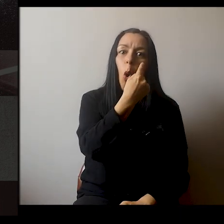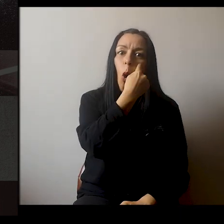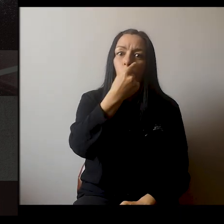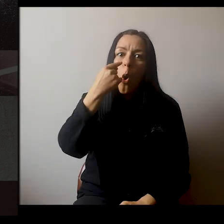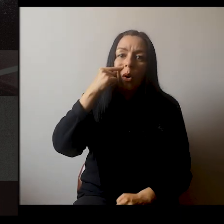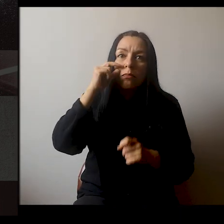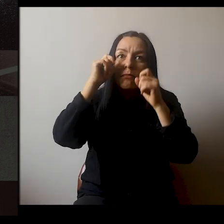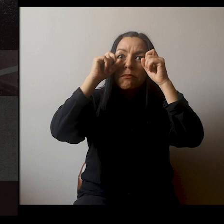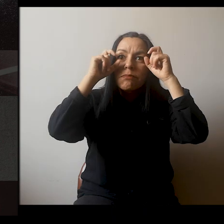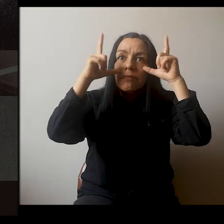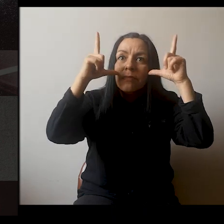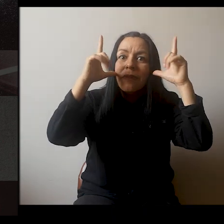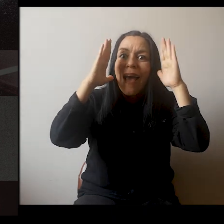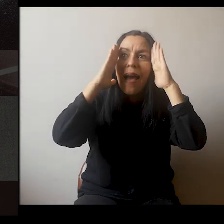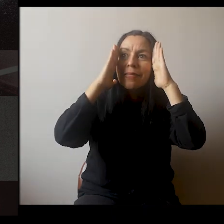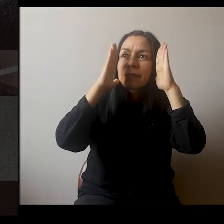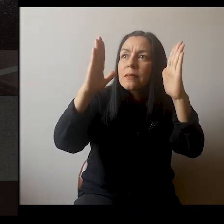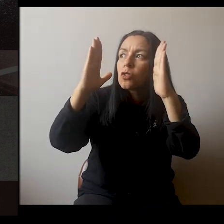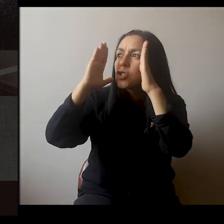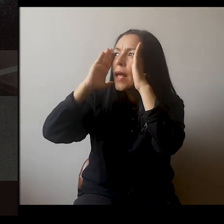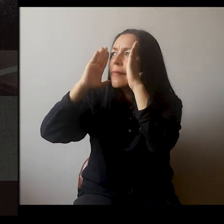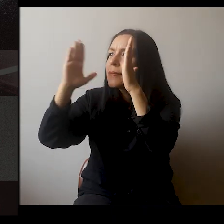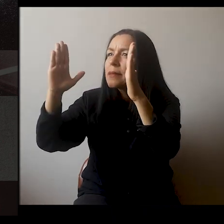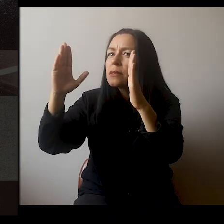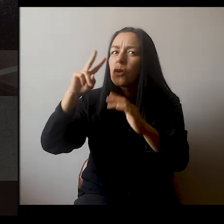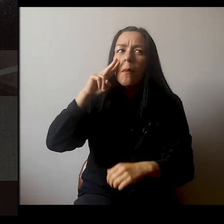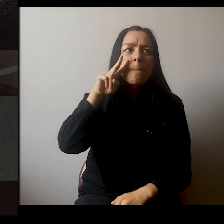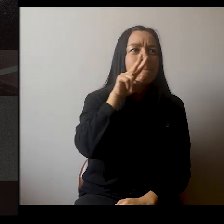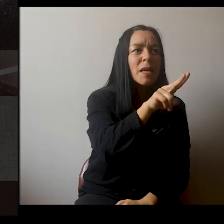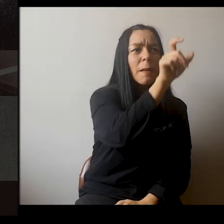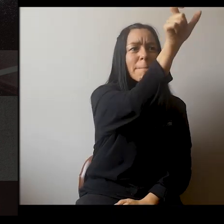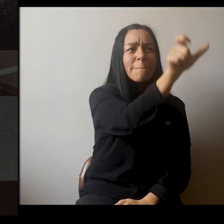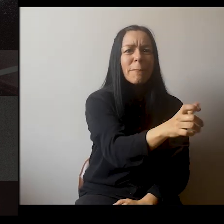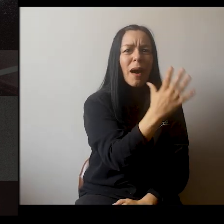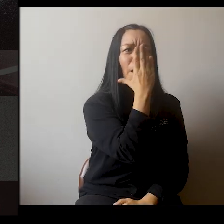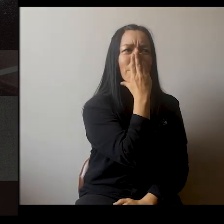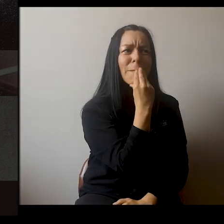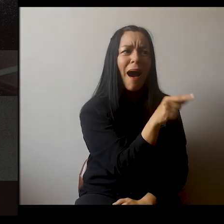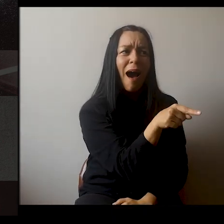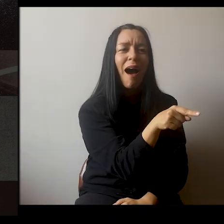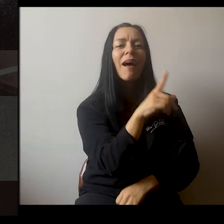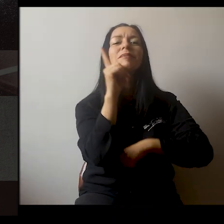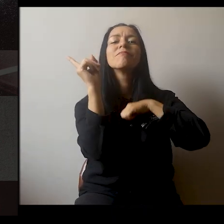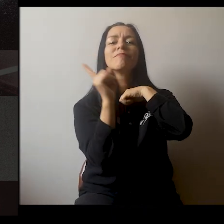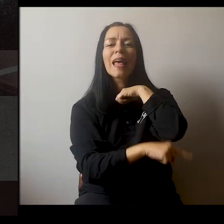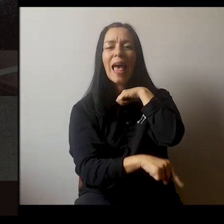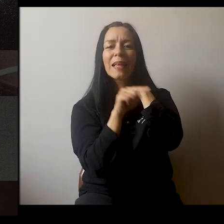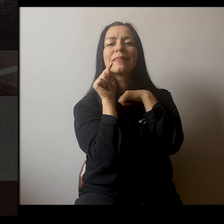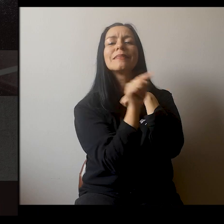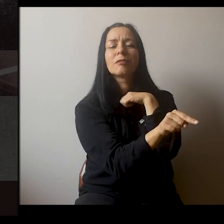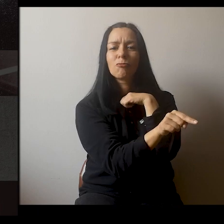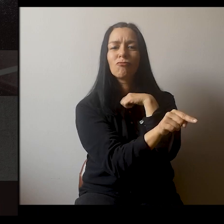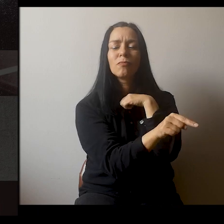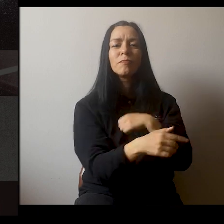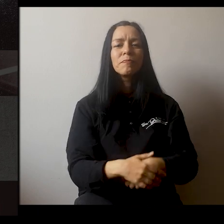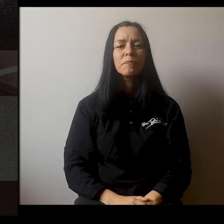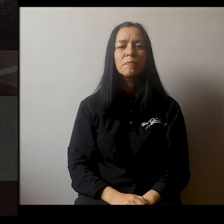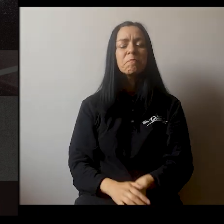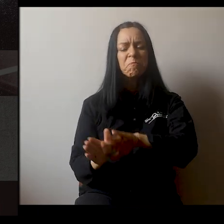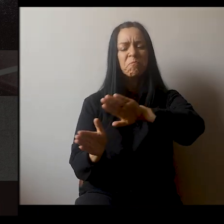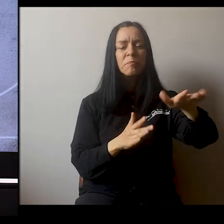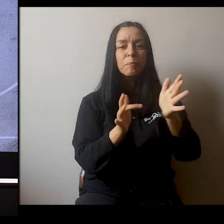Simplemente abre tus ojos y mira cómo los perversos reciben su